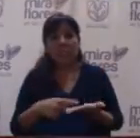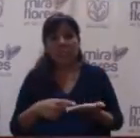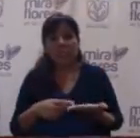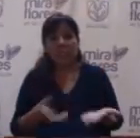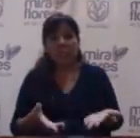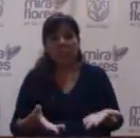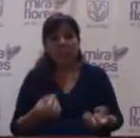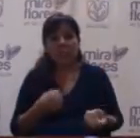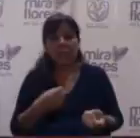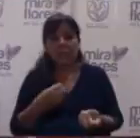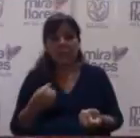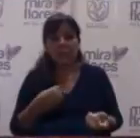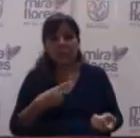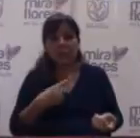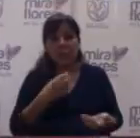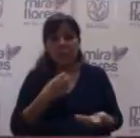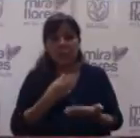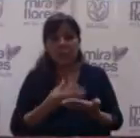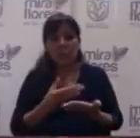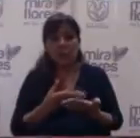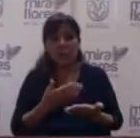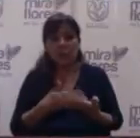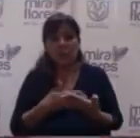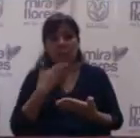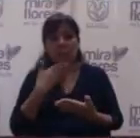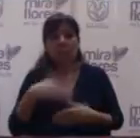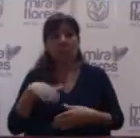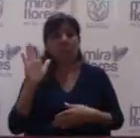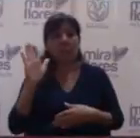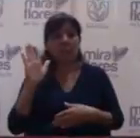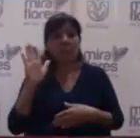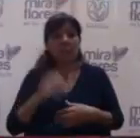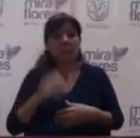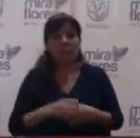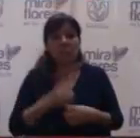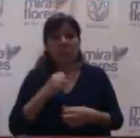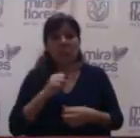con informes positivos. Ha pedido el uso de la palabra el regidor Sousa.